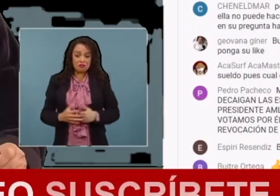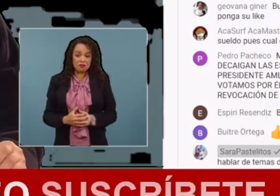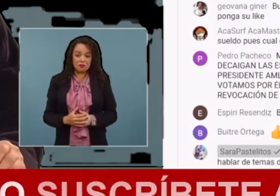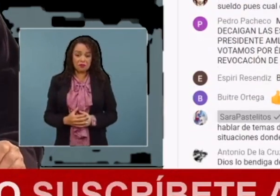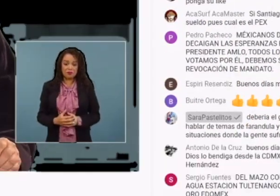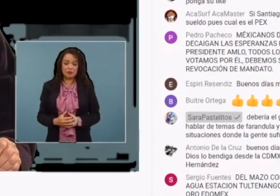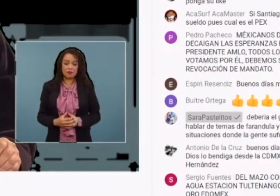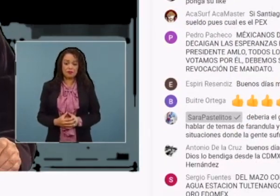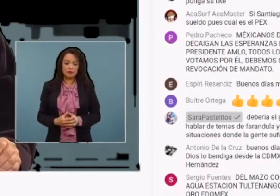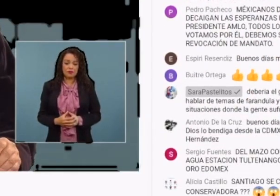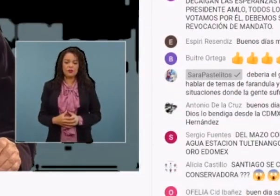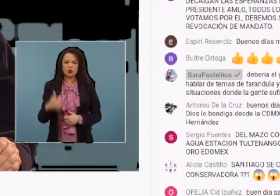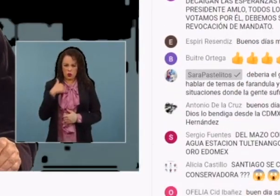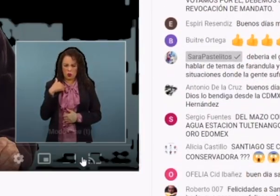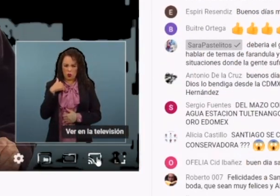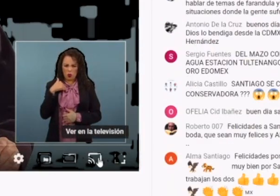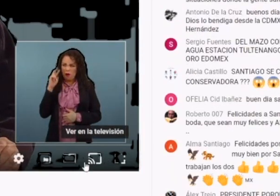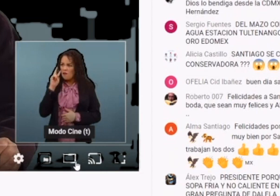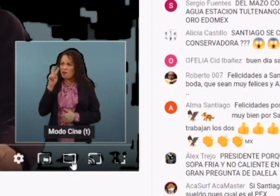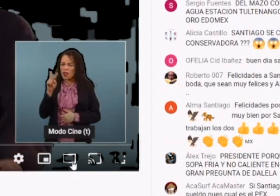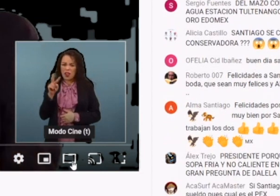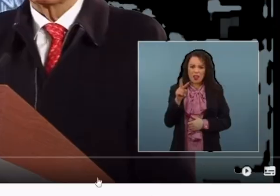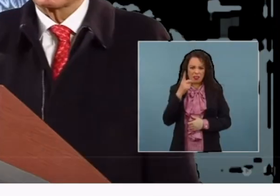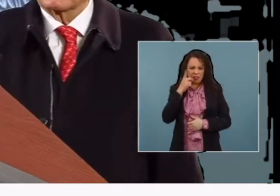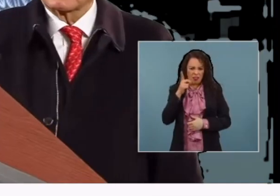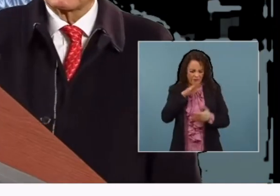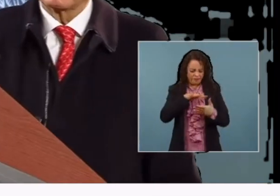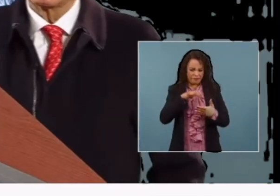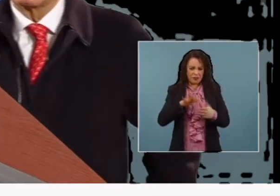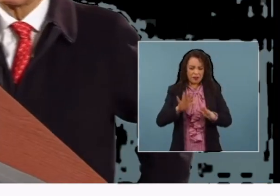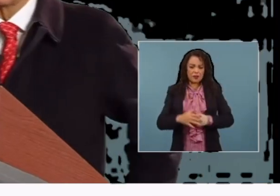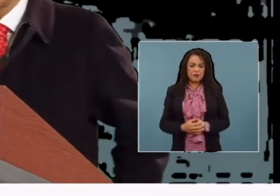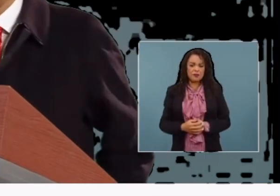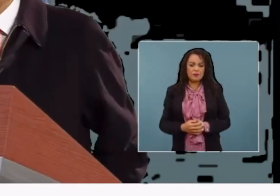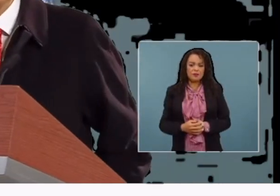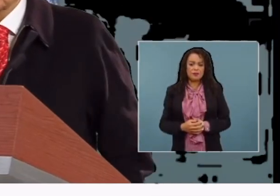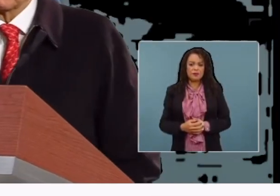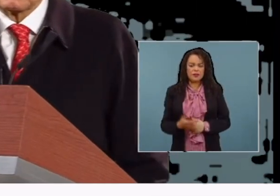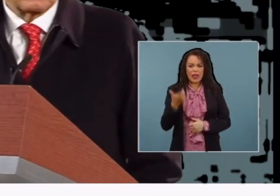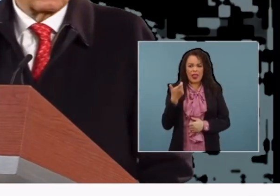Según leí, el dinero que